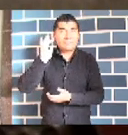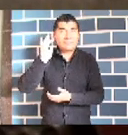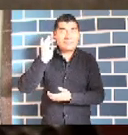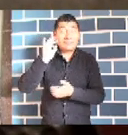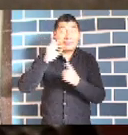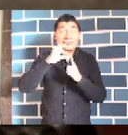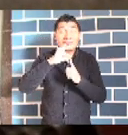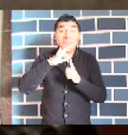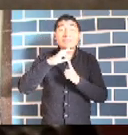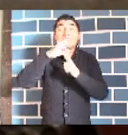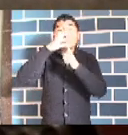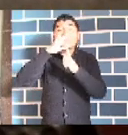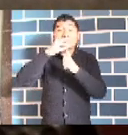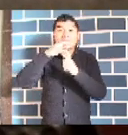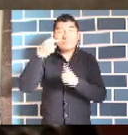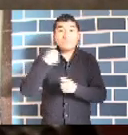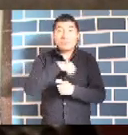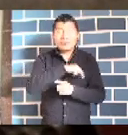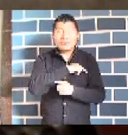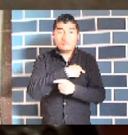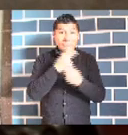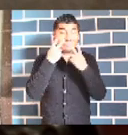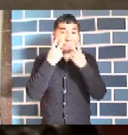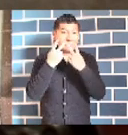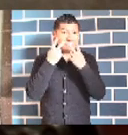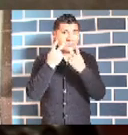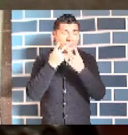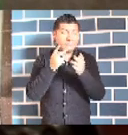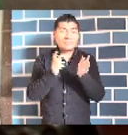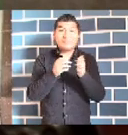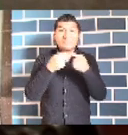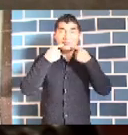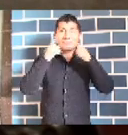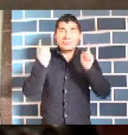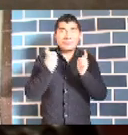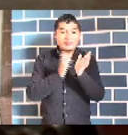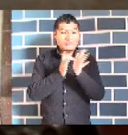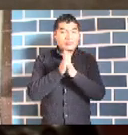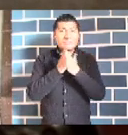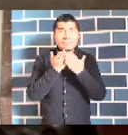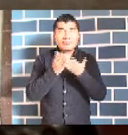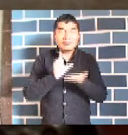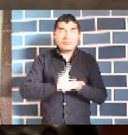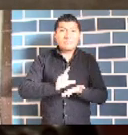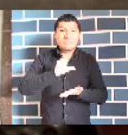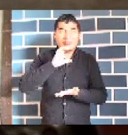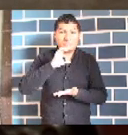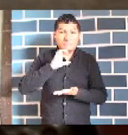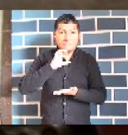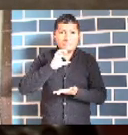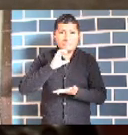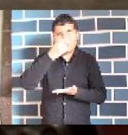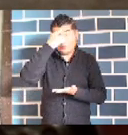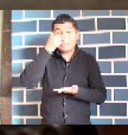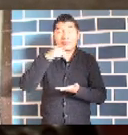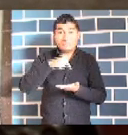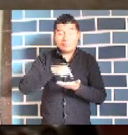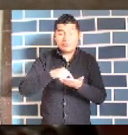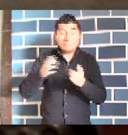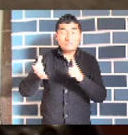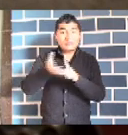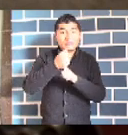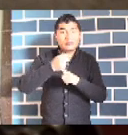particularmente lo que acabamos de escuchar el evangelio de lucas por eso tomar